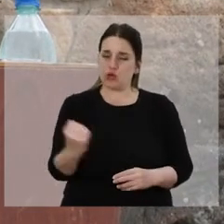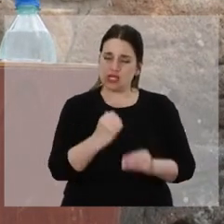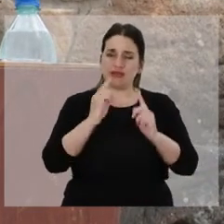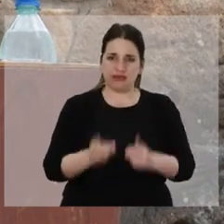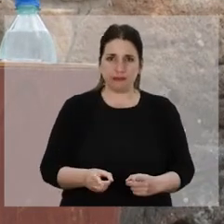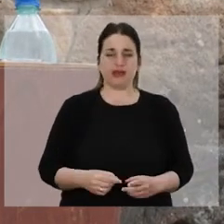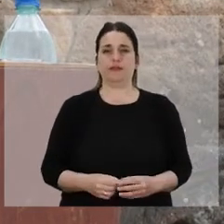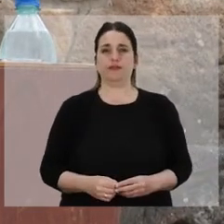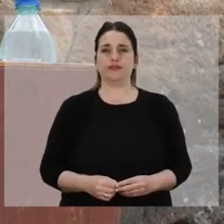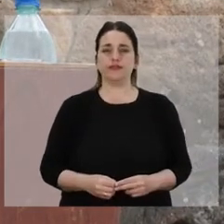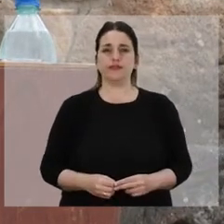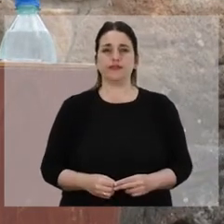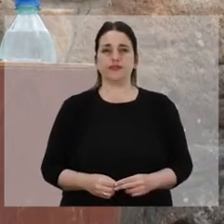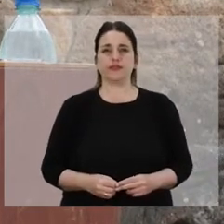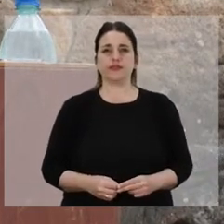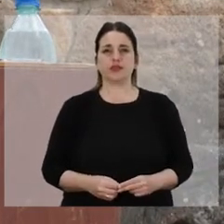Y por último y no menor,